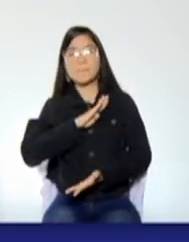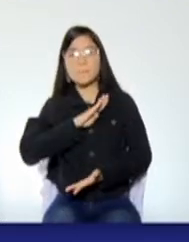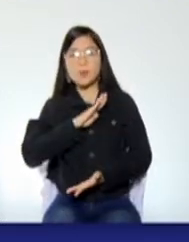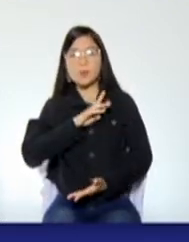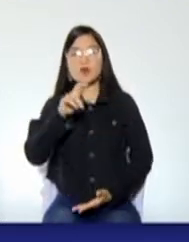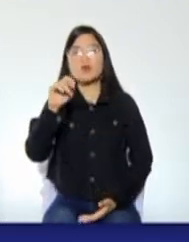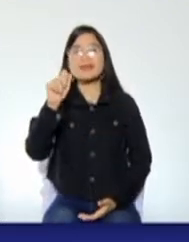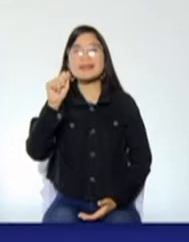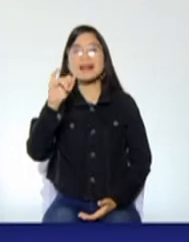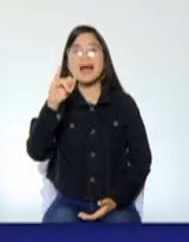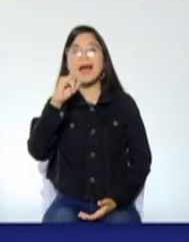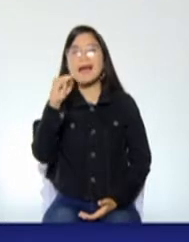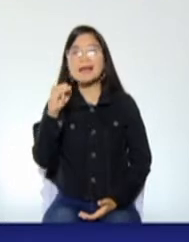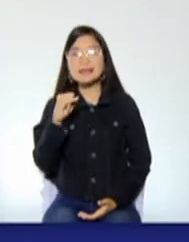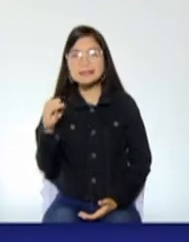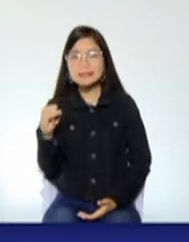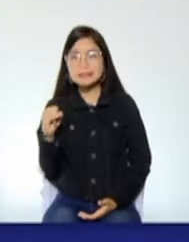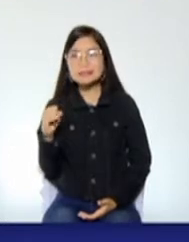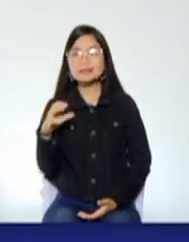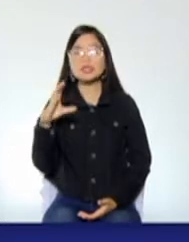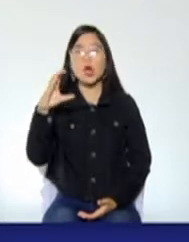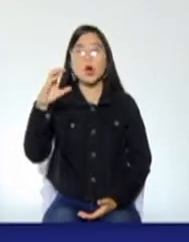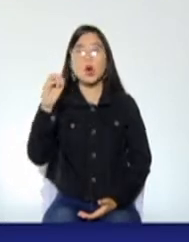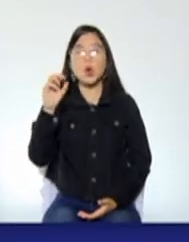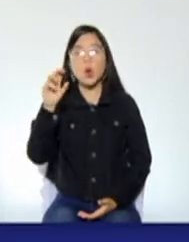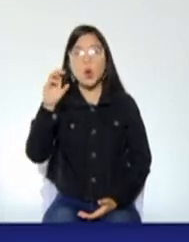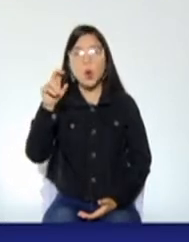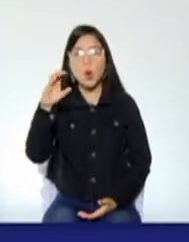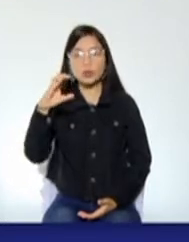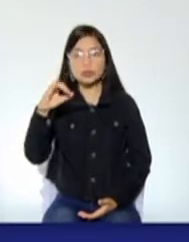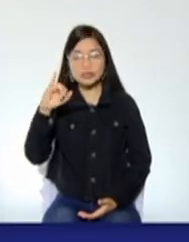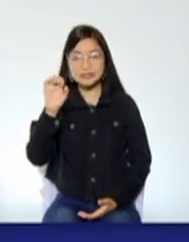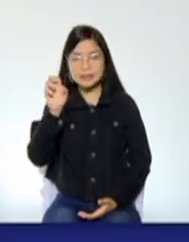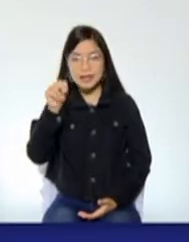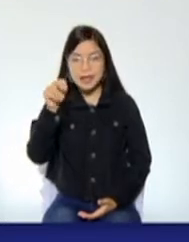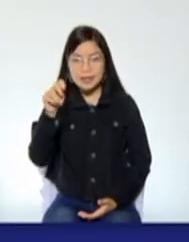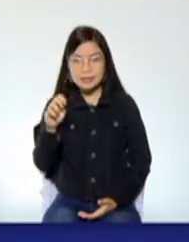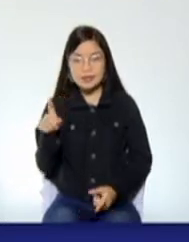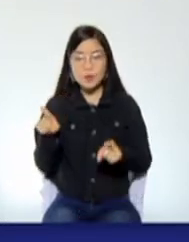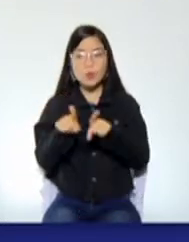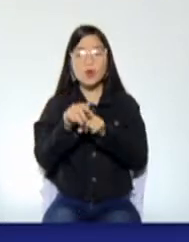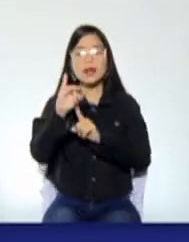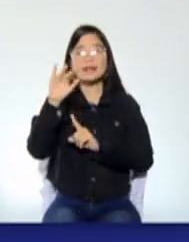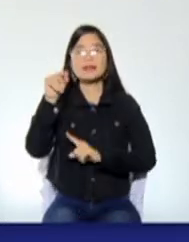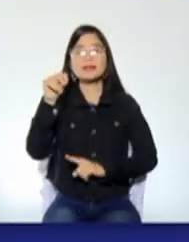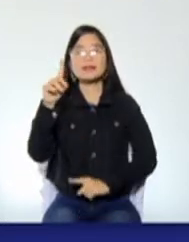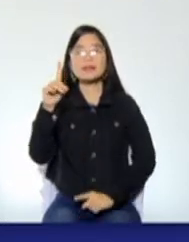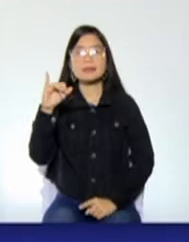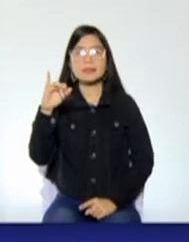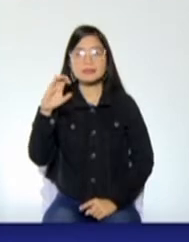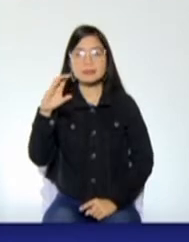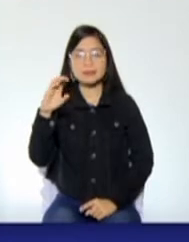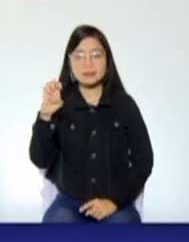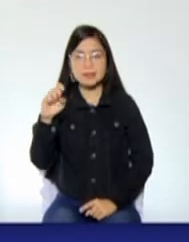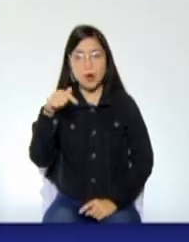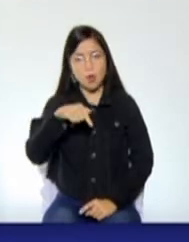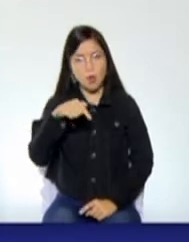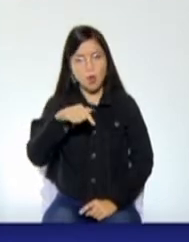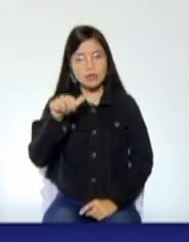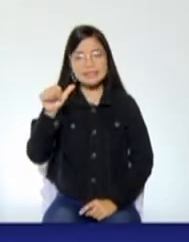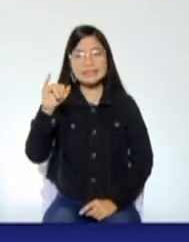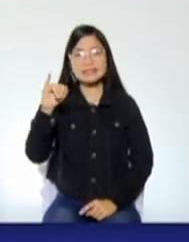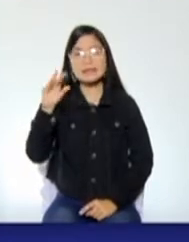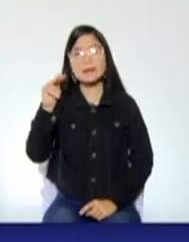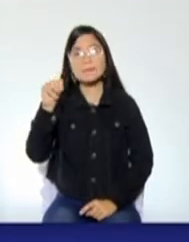raíces de igual índice, pero en el día de hoy vamos a estar hablando de simplificación de raíces. Para